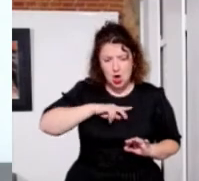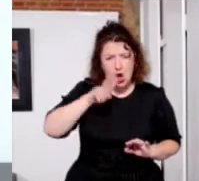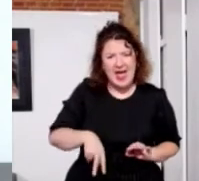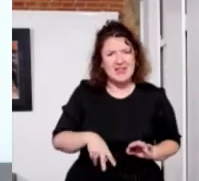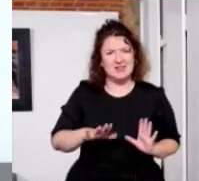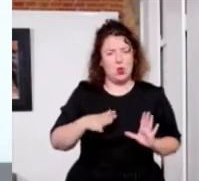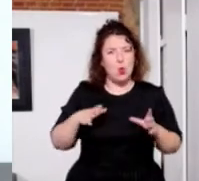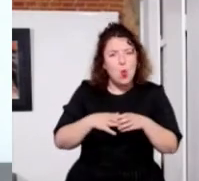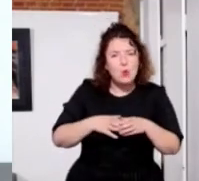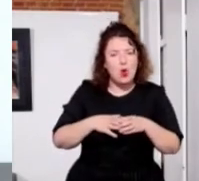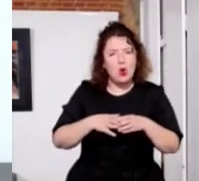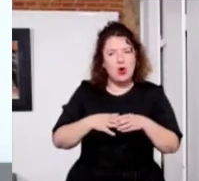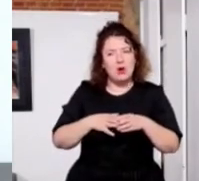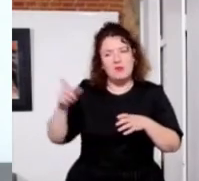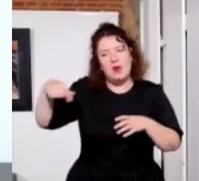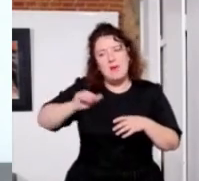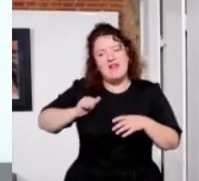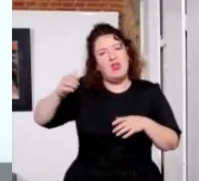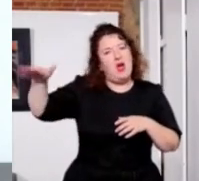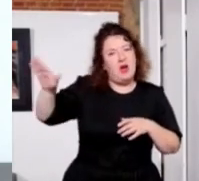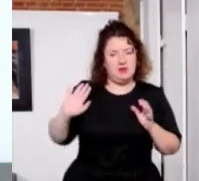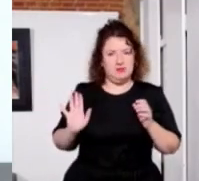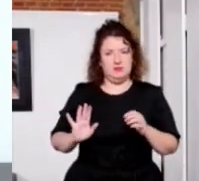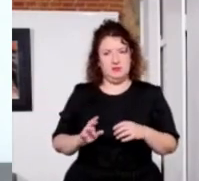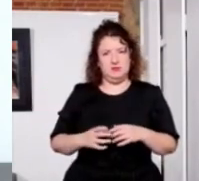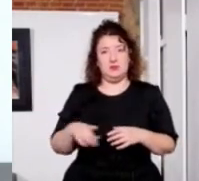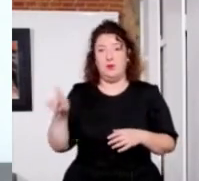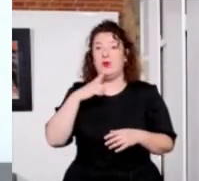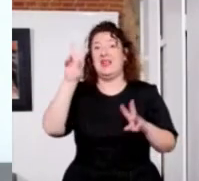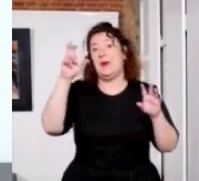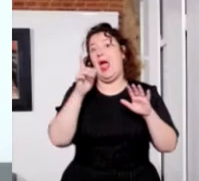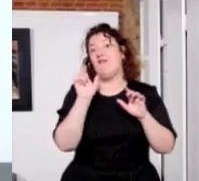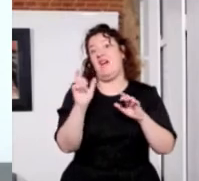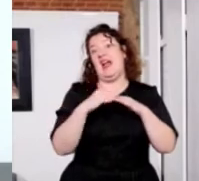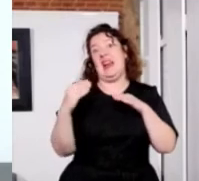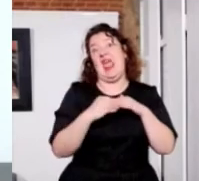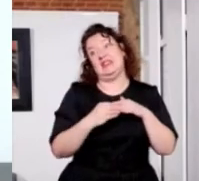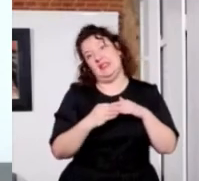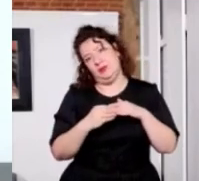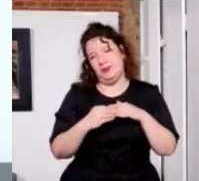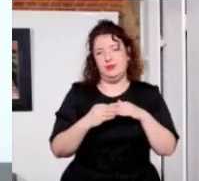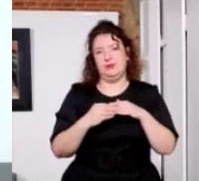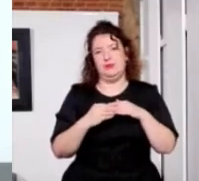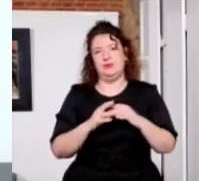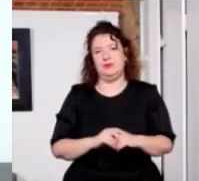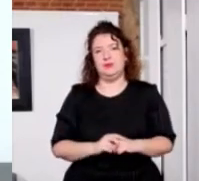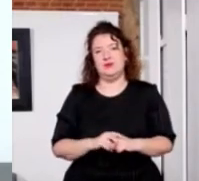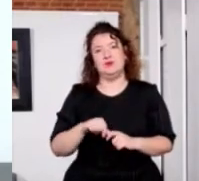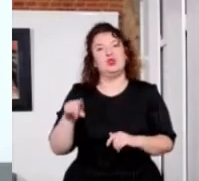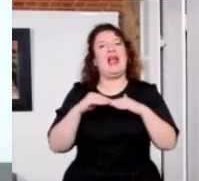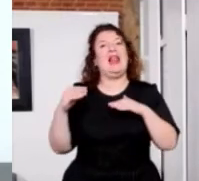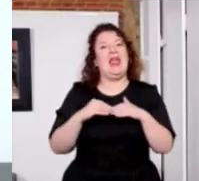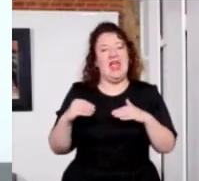cosa son los que se benefician. Mucho más ya si lo llamamos cliente, ya ahí entramos en otra órbita, ¿no? Entonces ya son